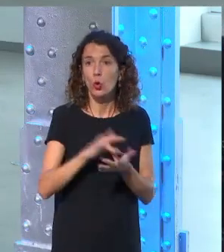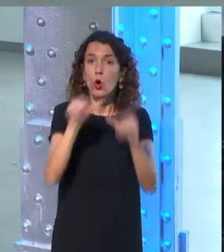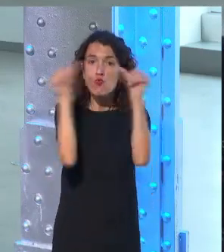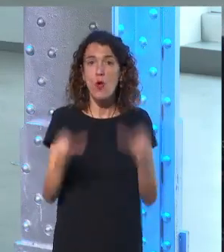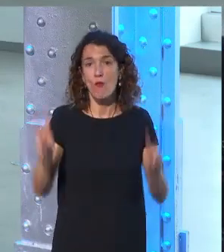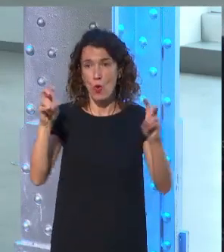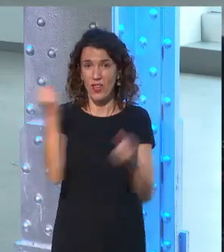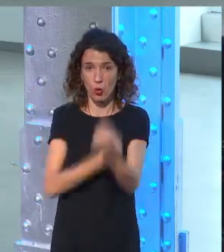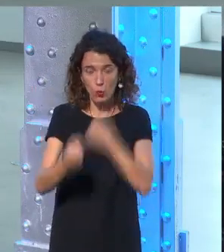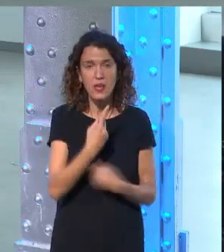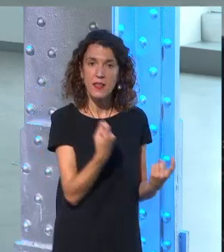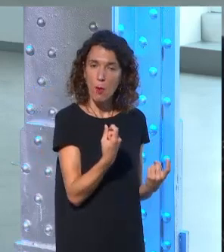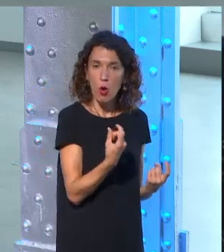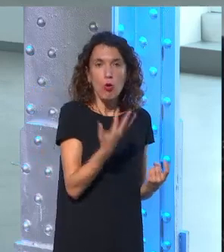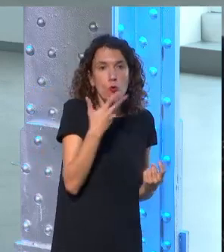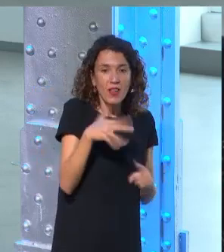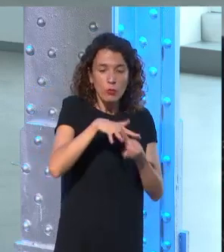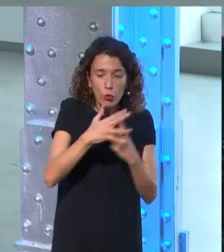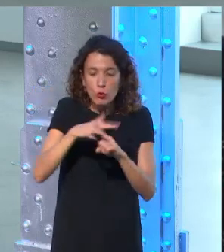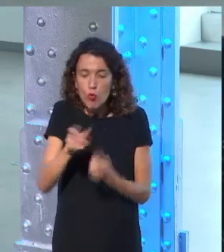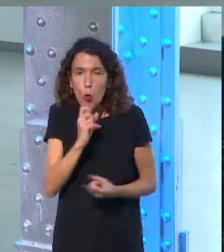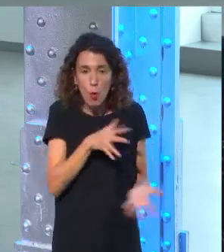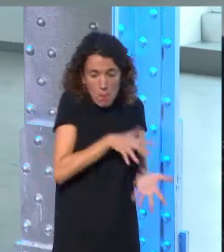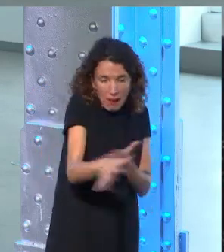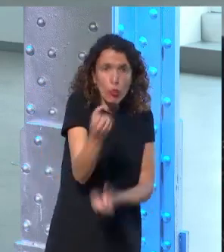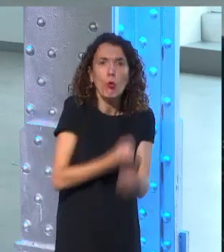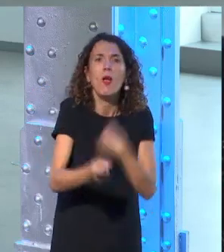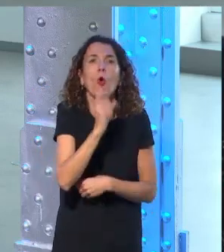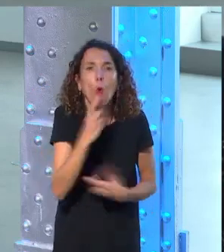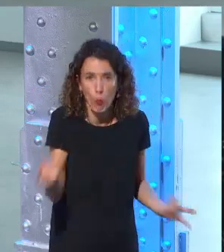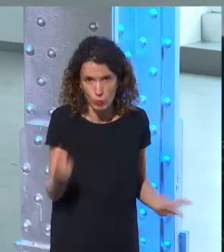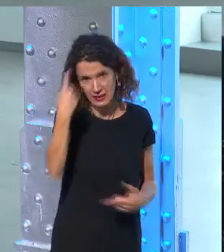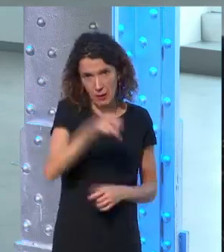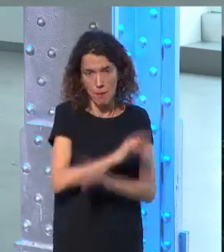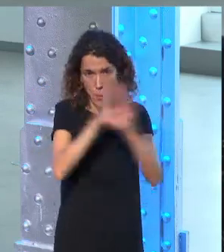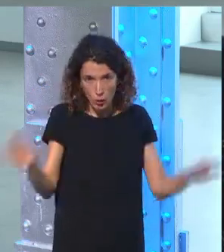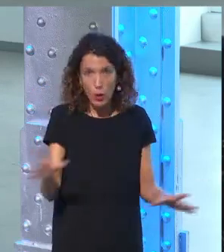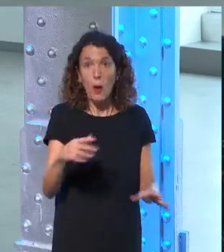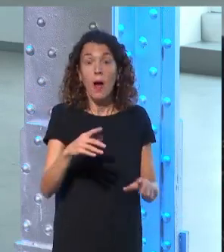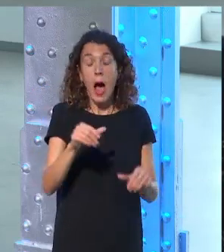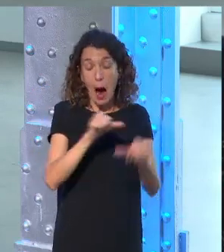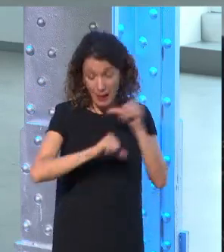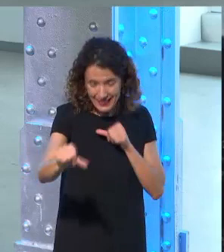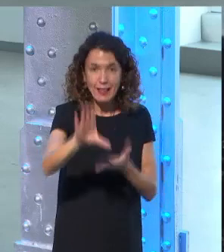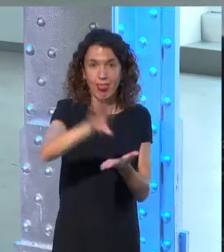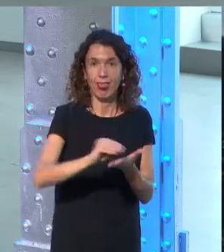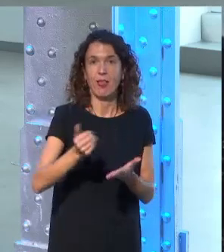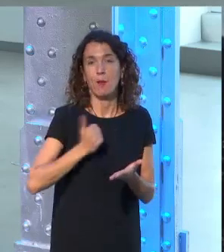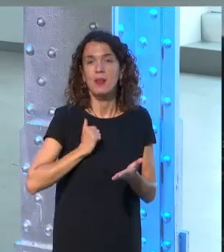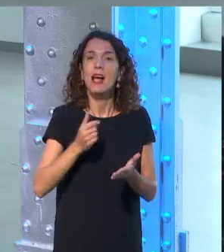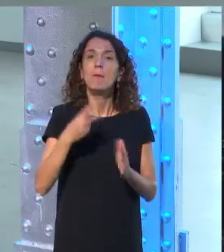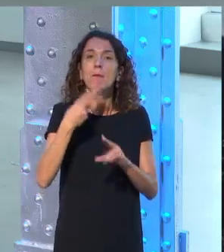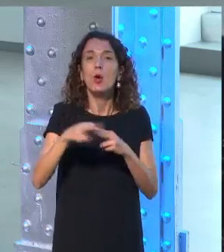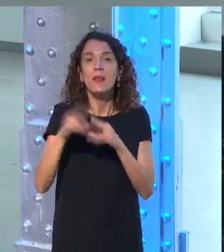nuevo modelo. Necesitamos conocer los escenarios, el impacto que tiene sobre la economía y para así poder dibujar e implementar las políticas